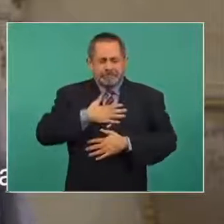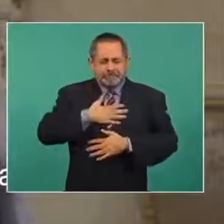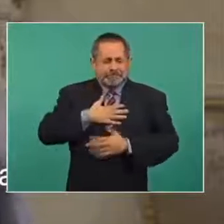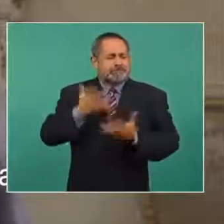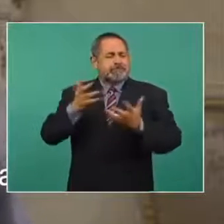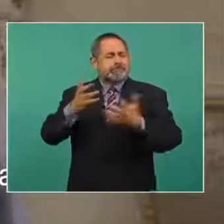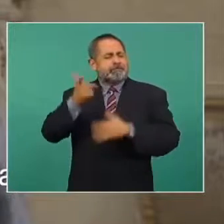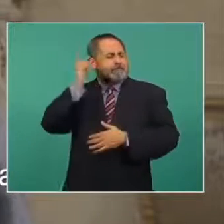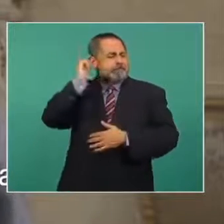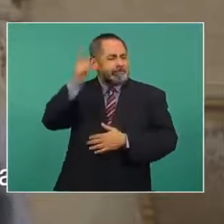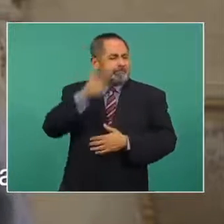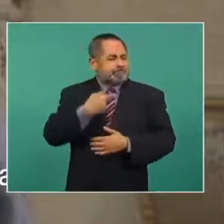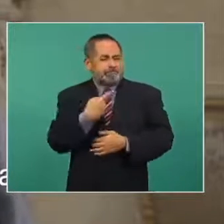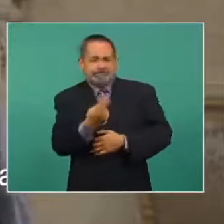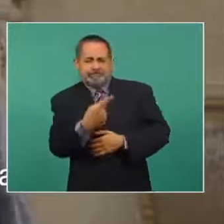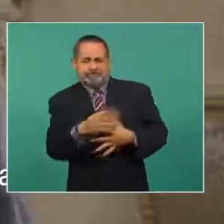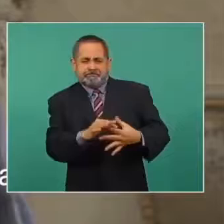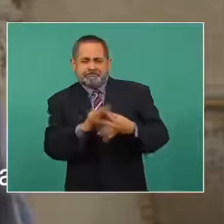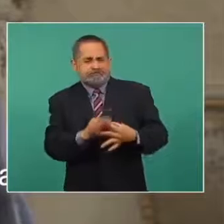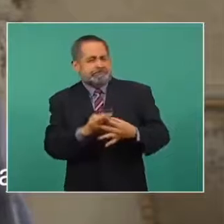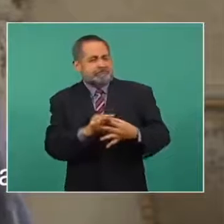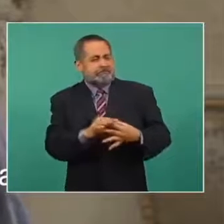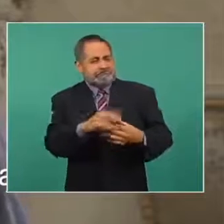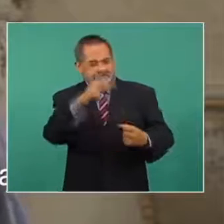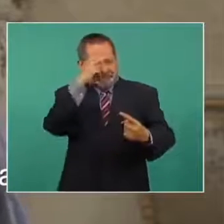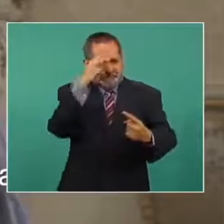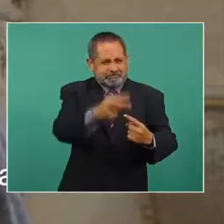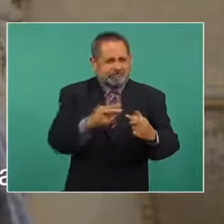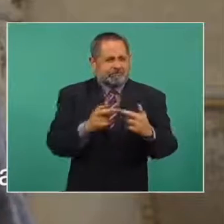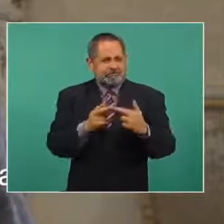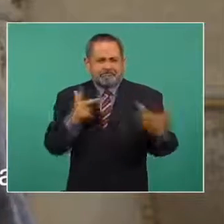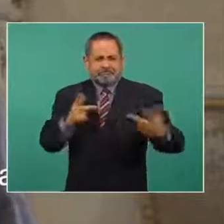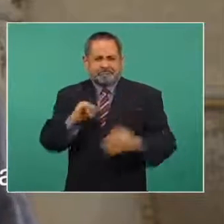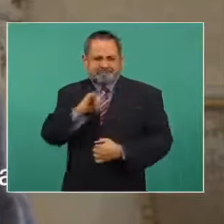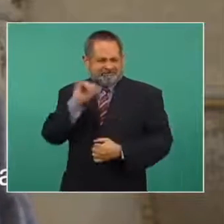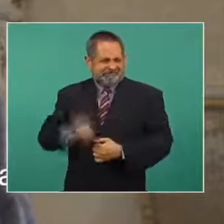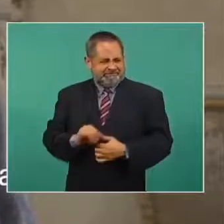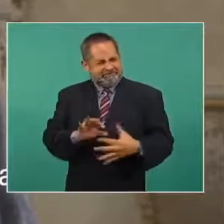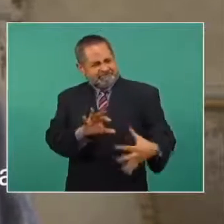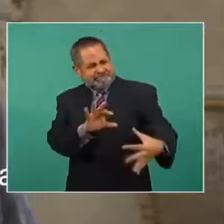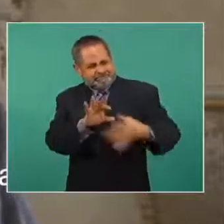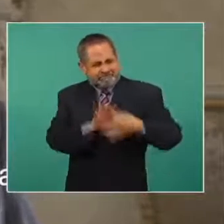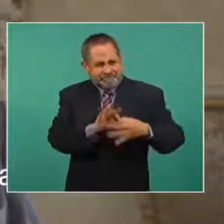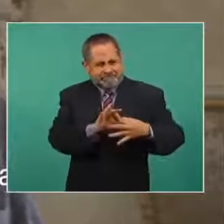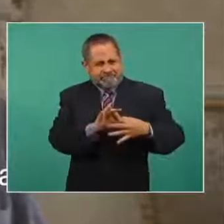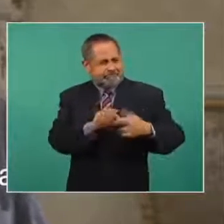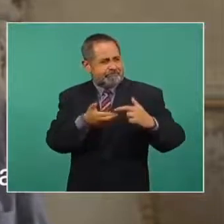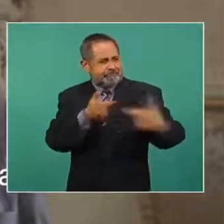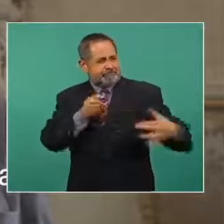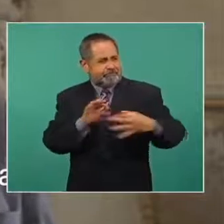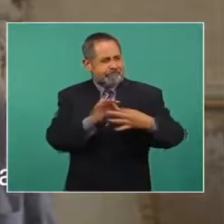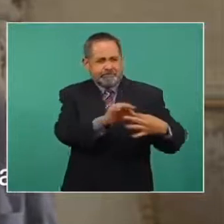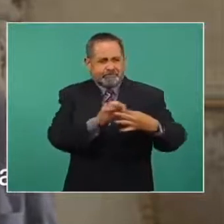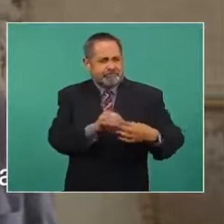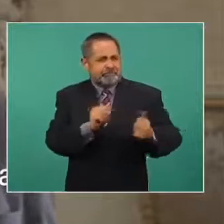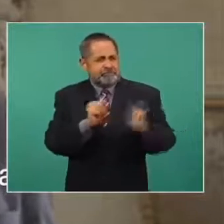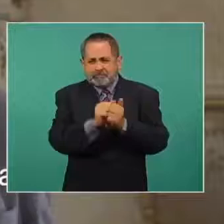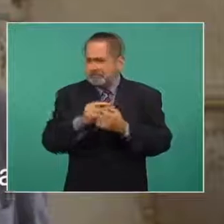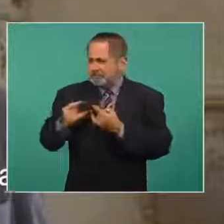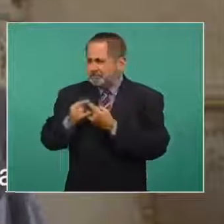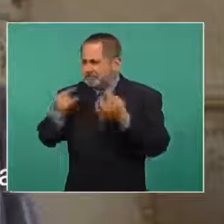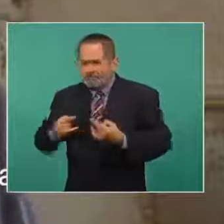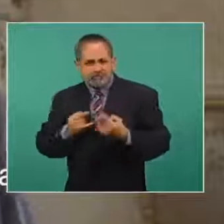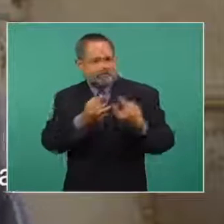que los lazos incalabrantables que unen a nuestras naciones, basados en nuestra historia,